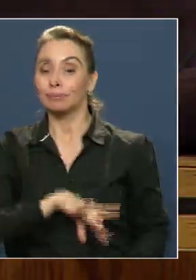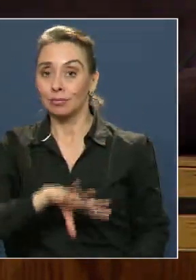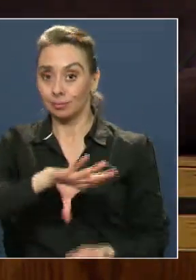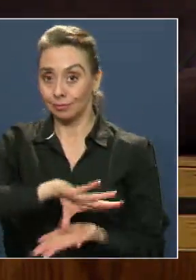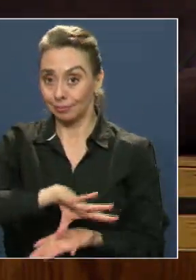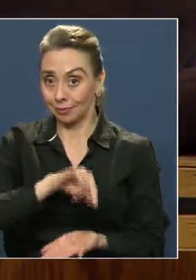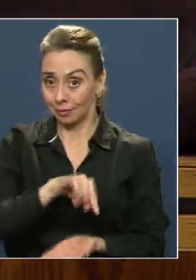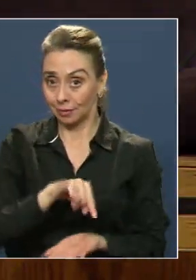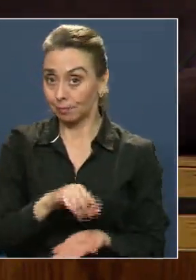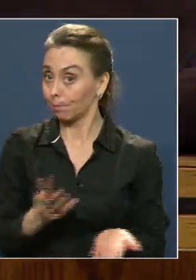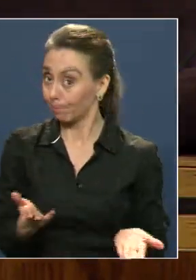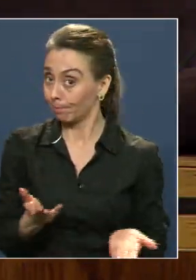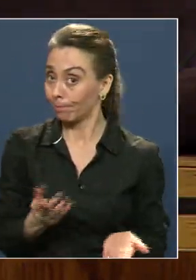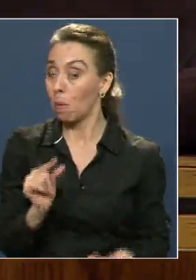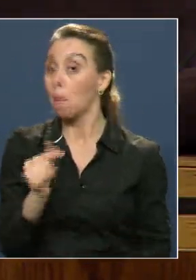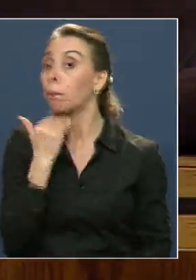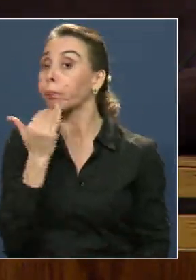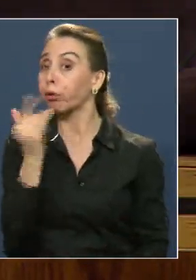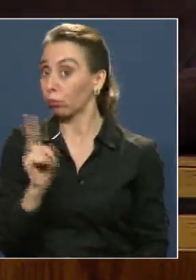Y no es menor.